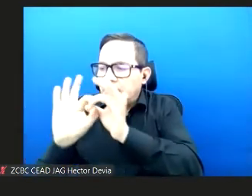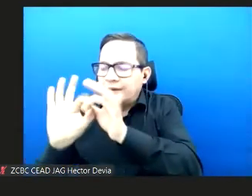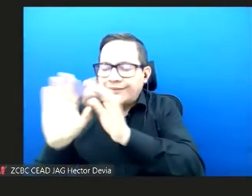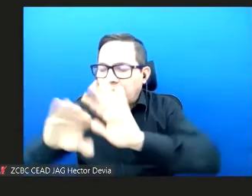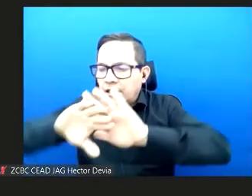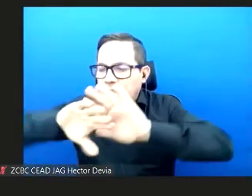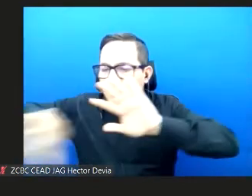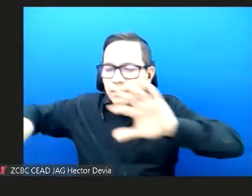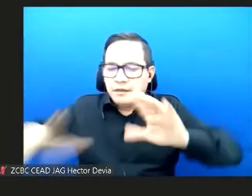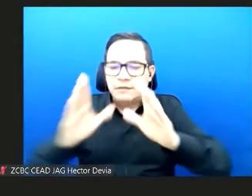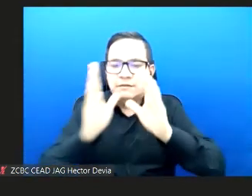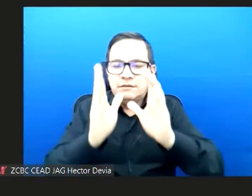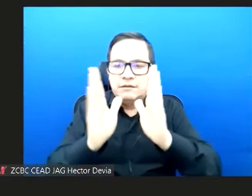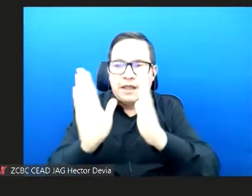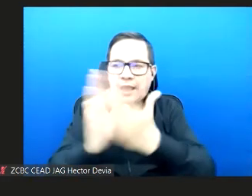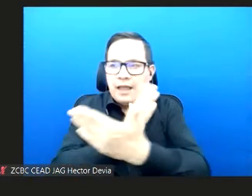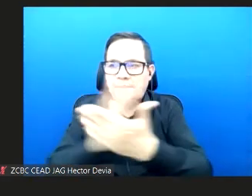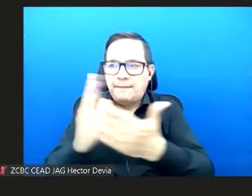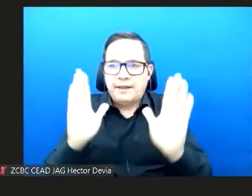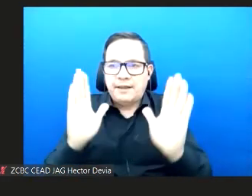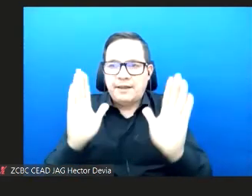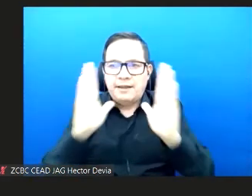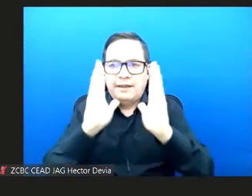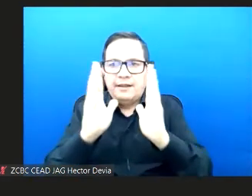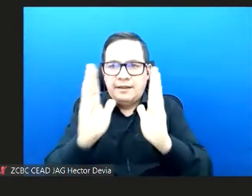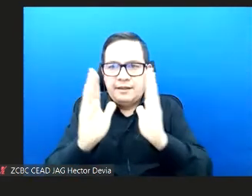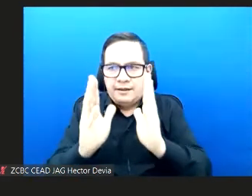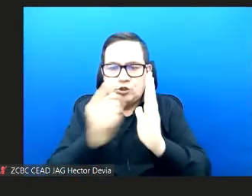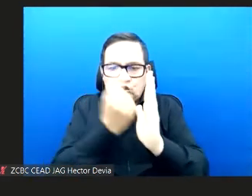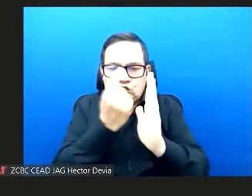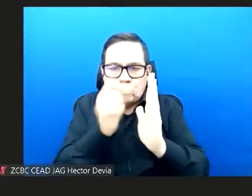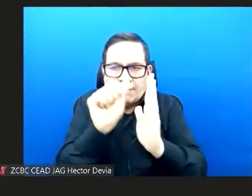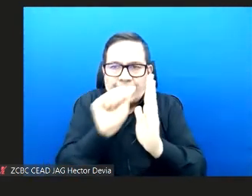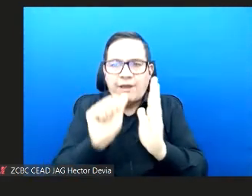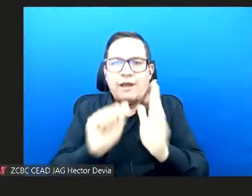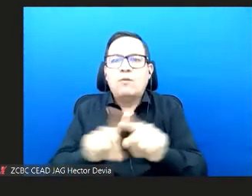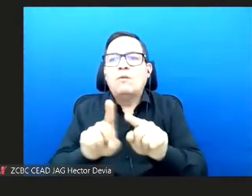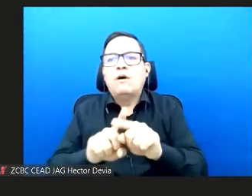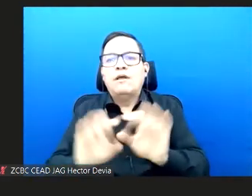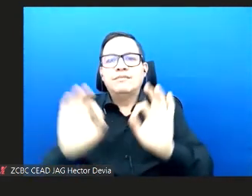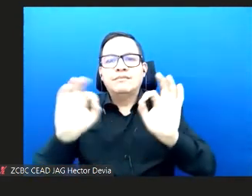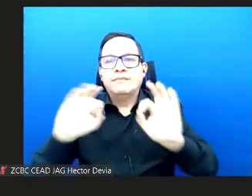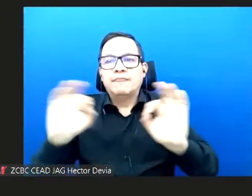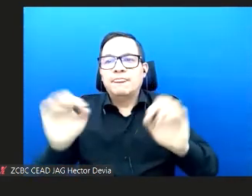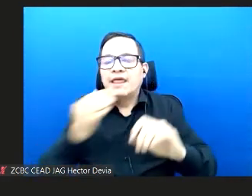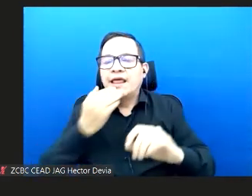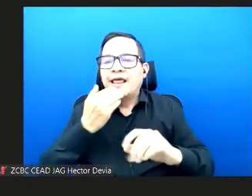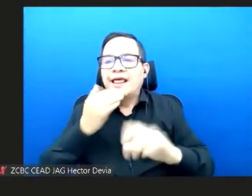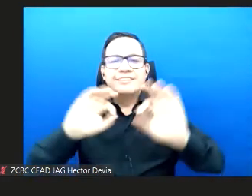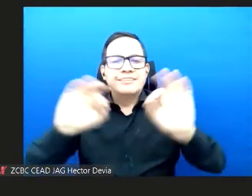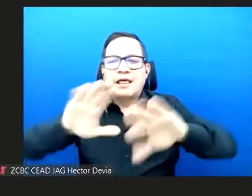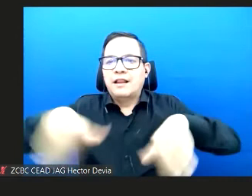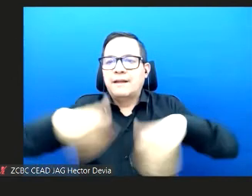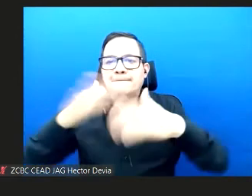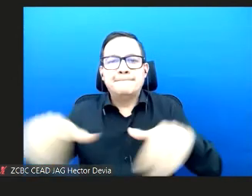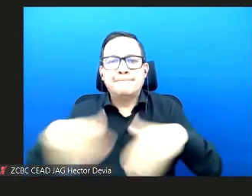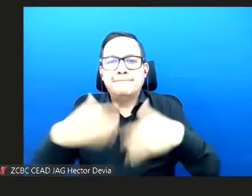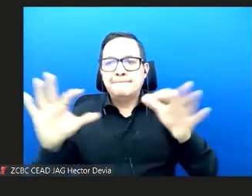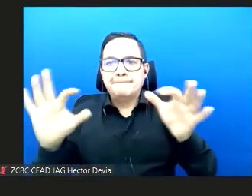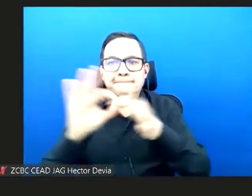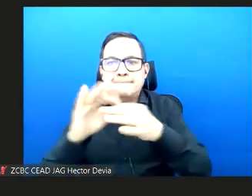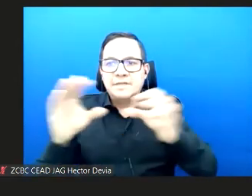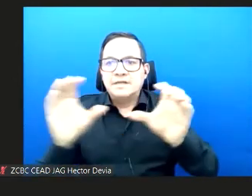nada en común, ¿sí? El mismo caso, pero tenemos dos conjuntos que no tienen nada en común, no hay una intersección